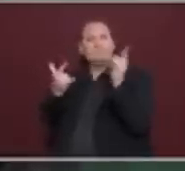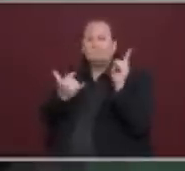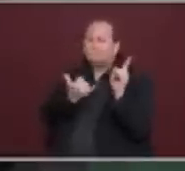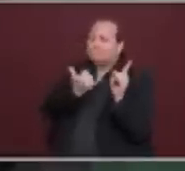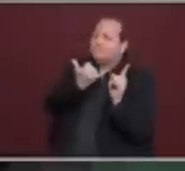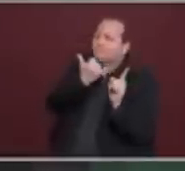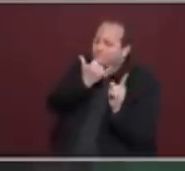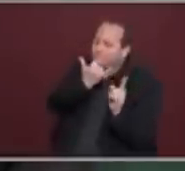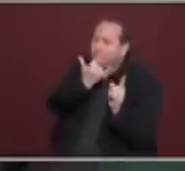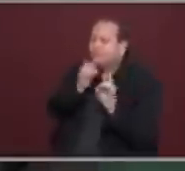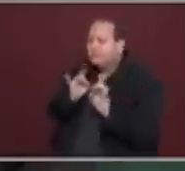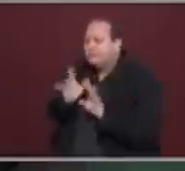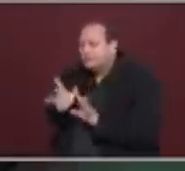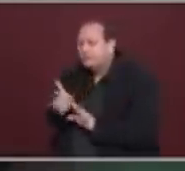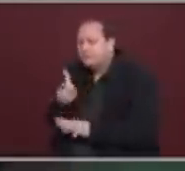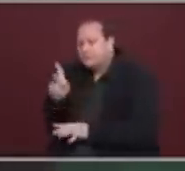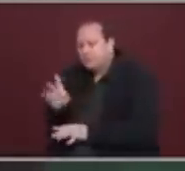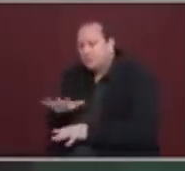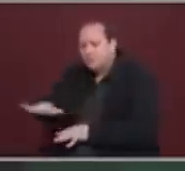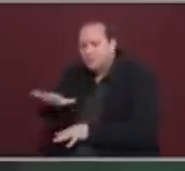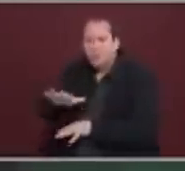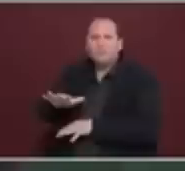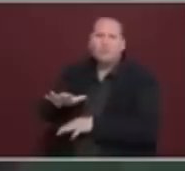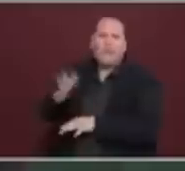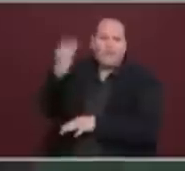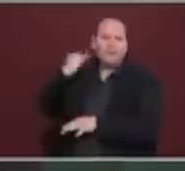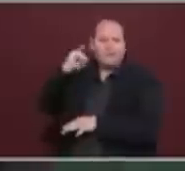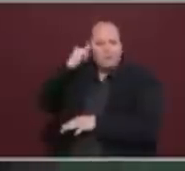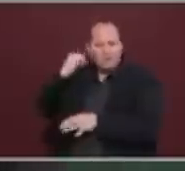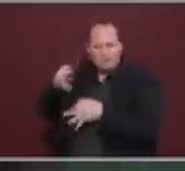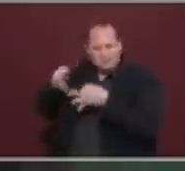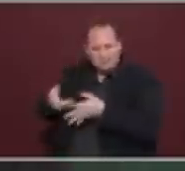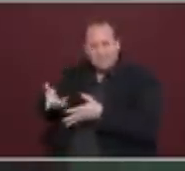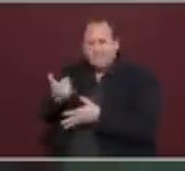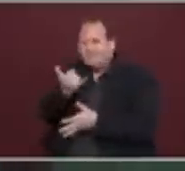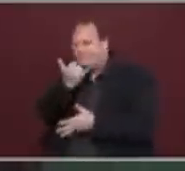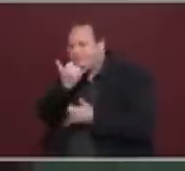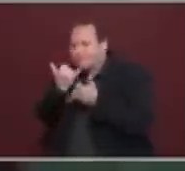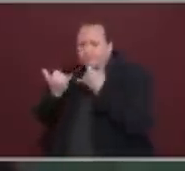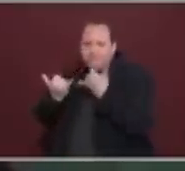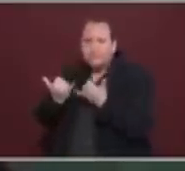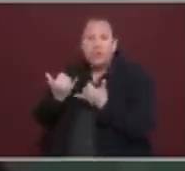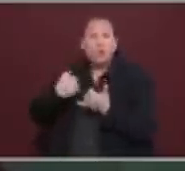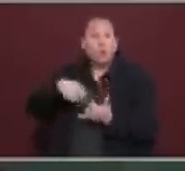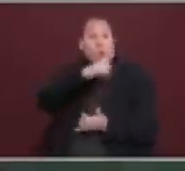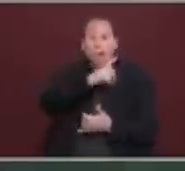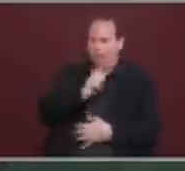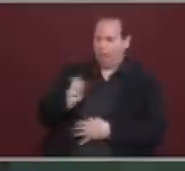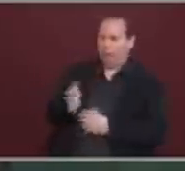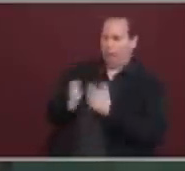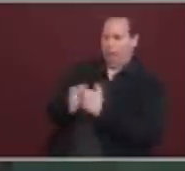a los pueblos originarios no estamos pidiendo una indemnización